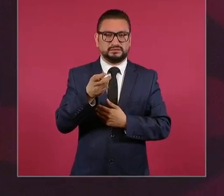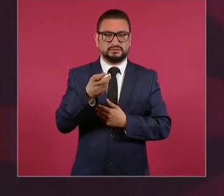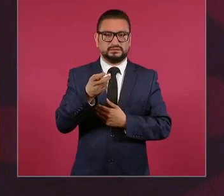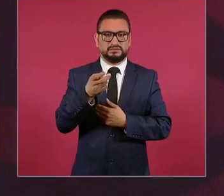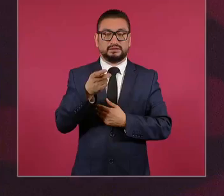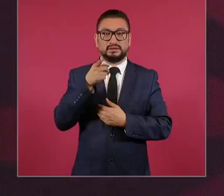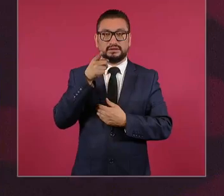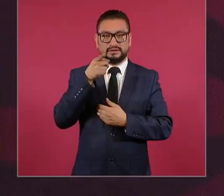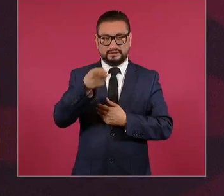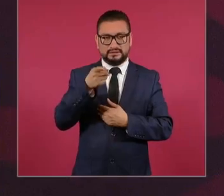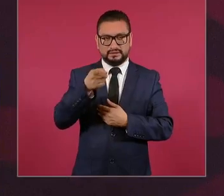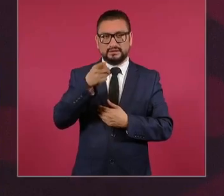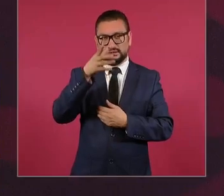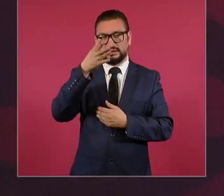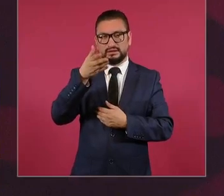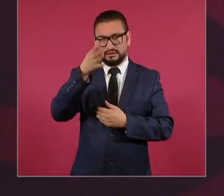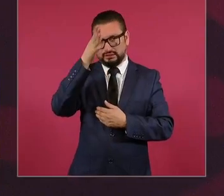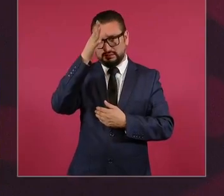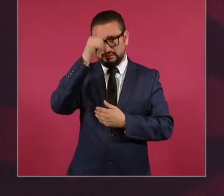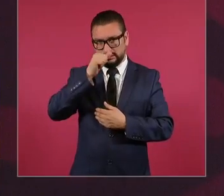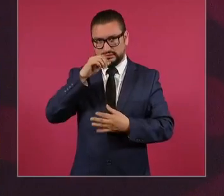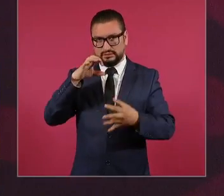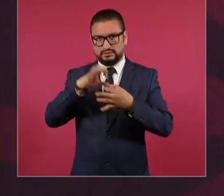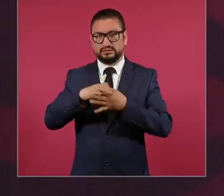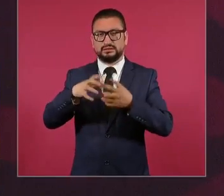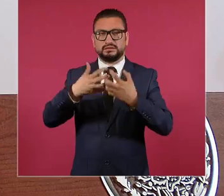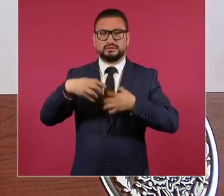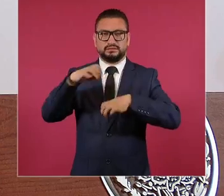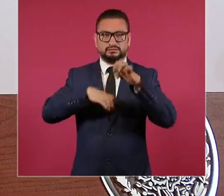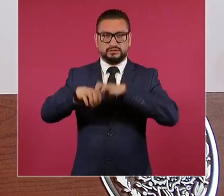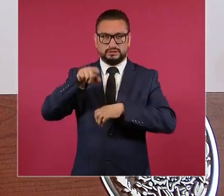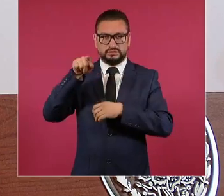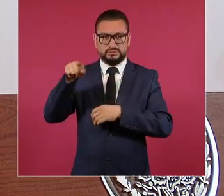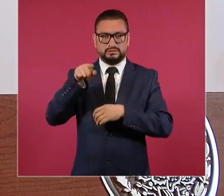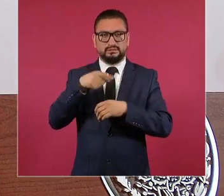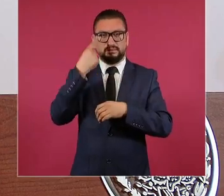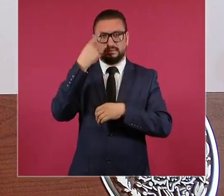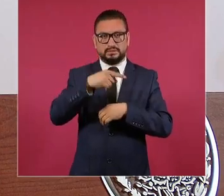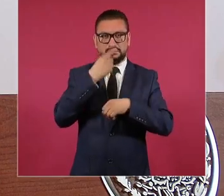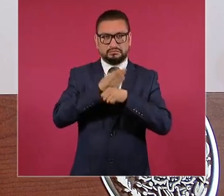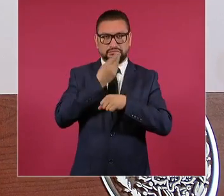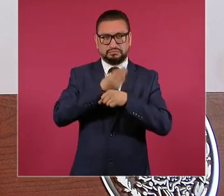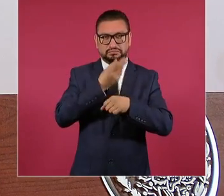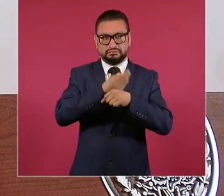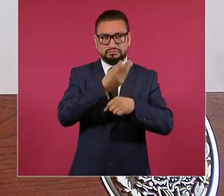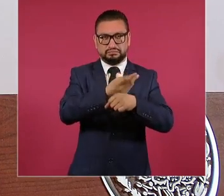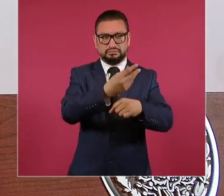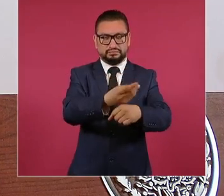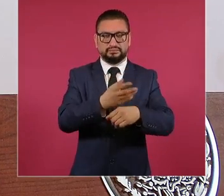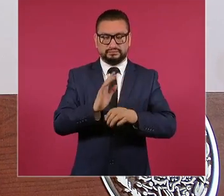concesión, hay un convenio con una empresa para darle mantenimiento.